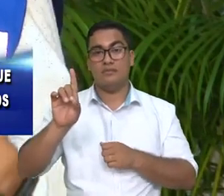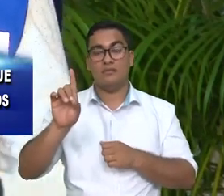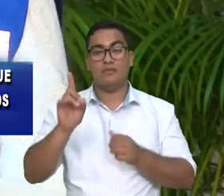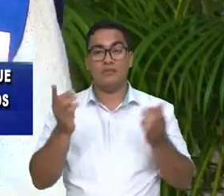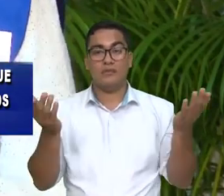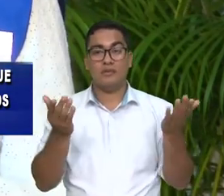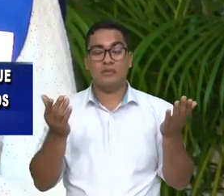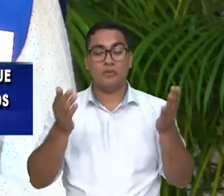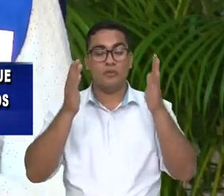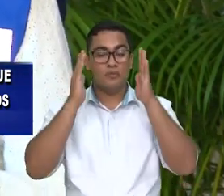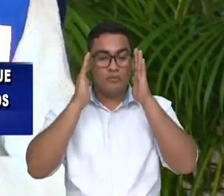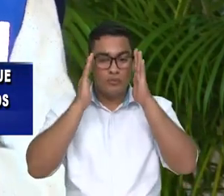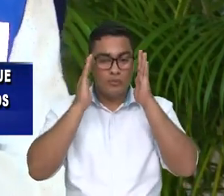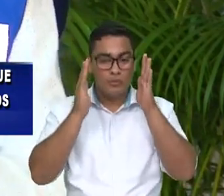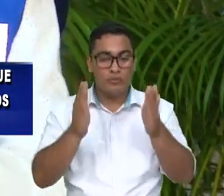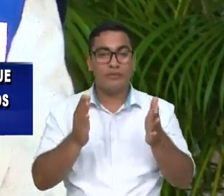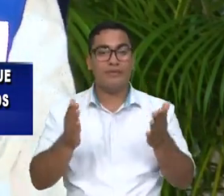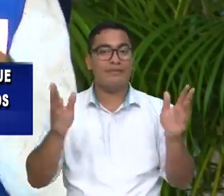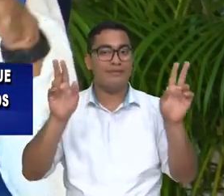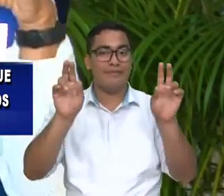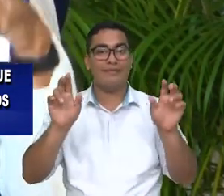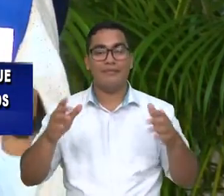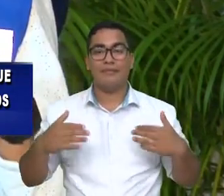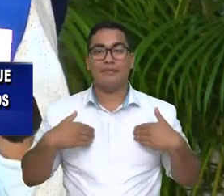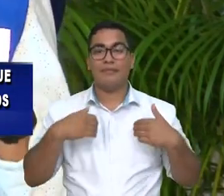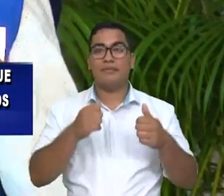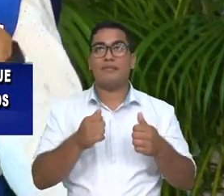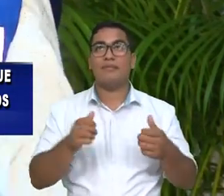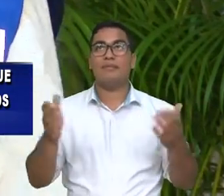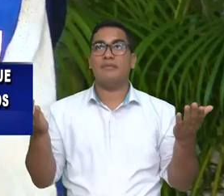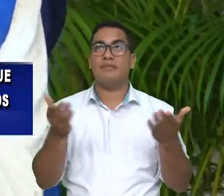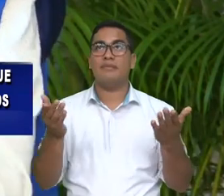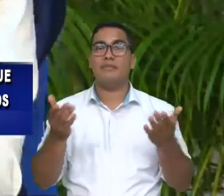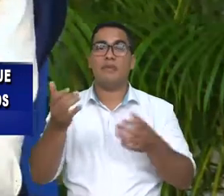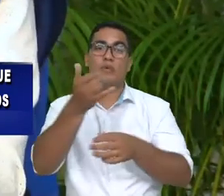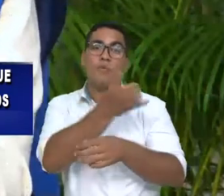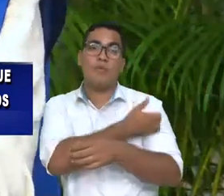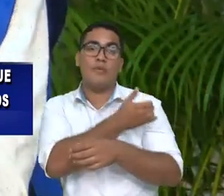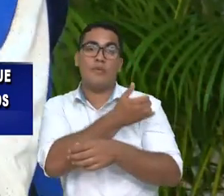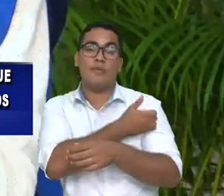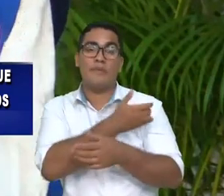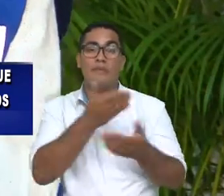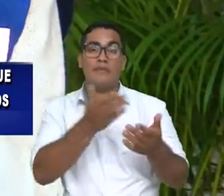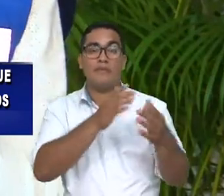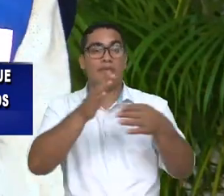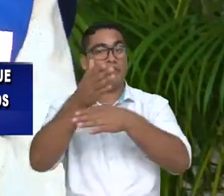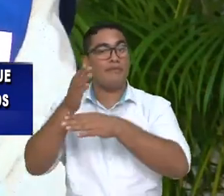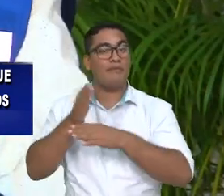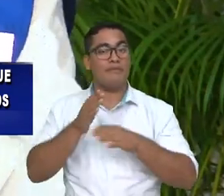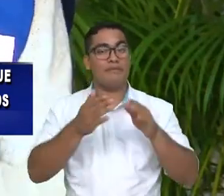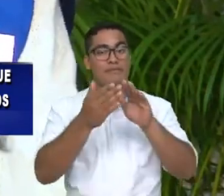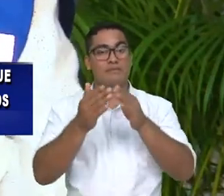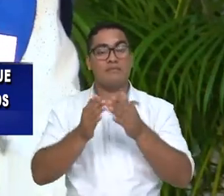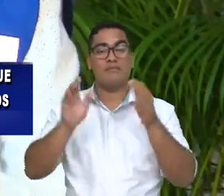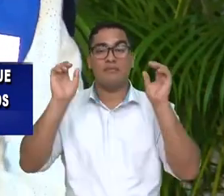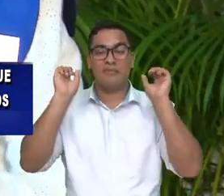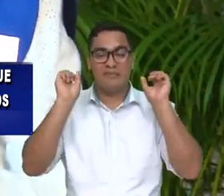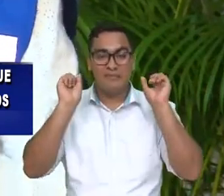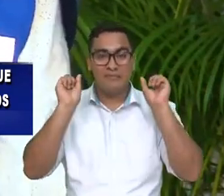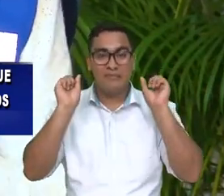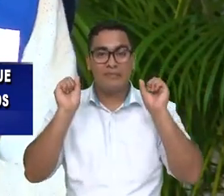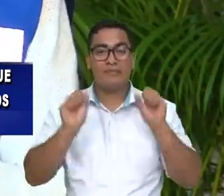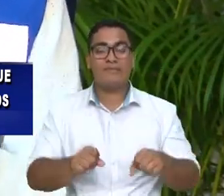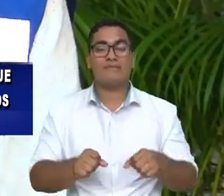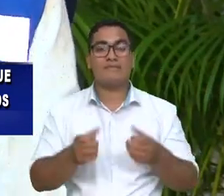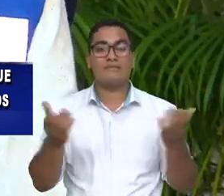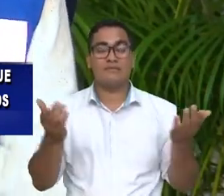una red de servicios de salud que va desde los hospitales hasta la comunidad y poder hacer las medidas